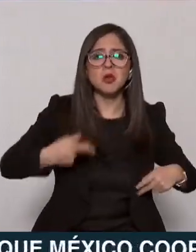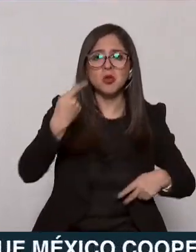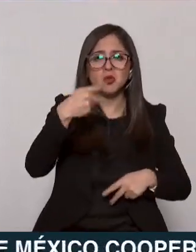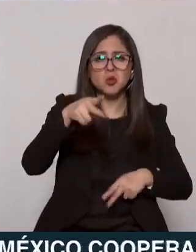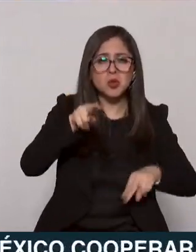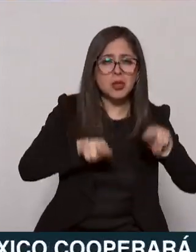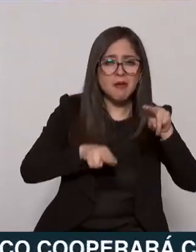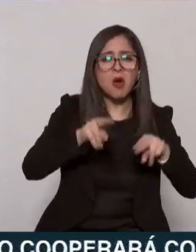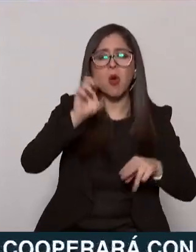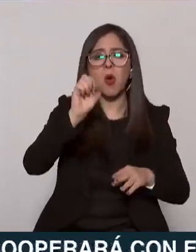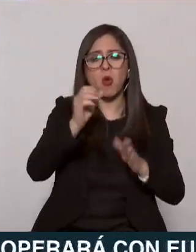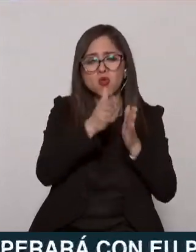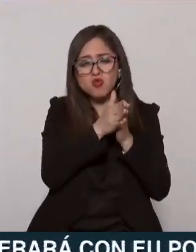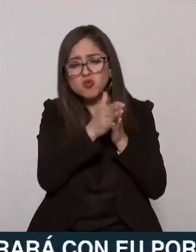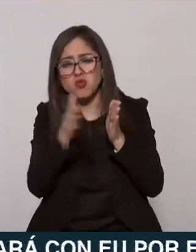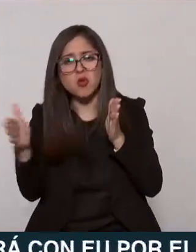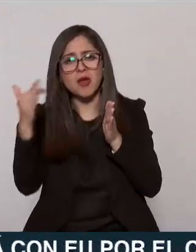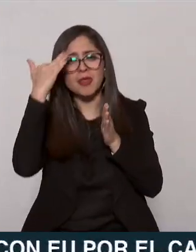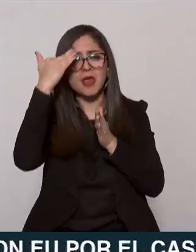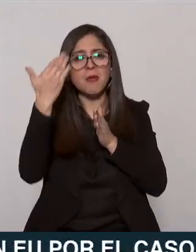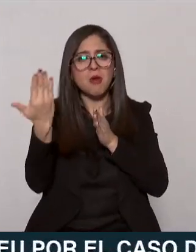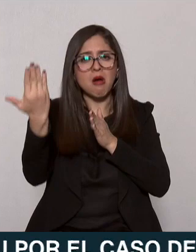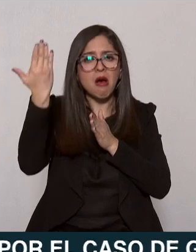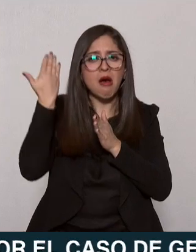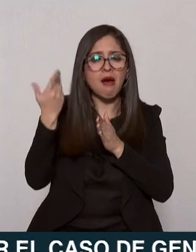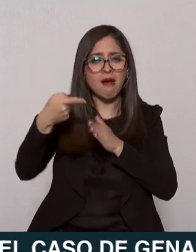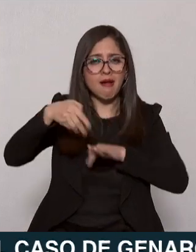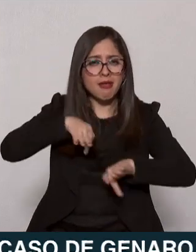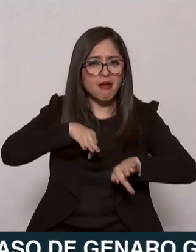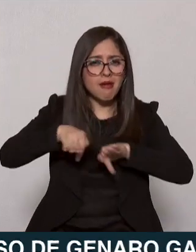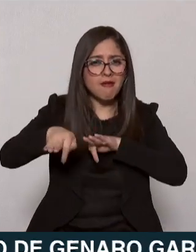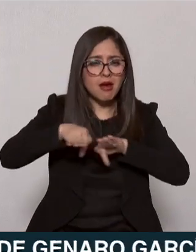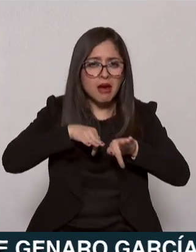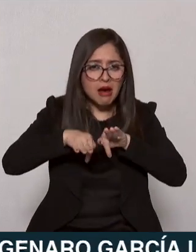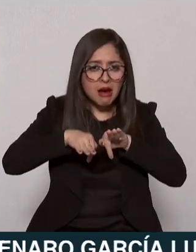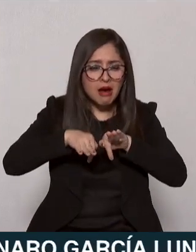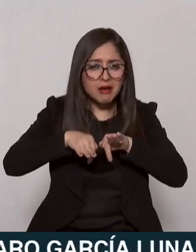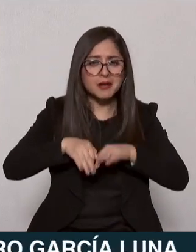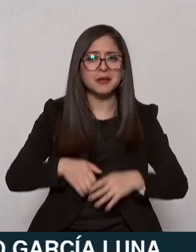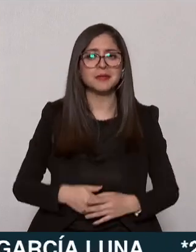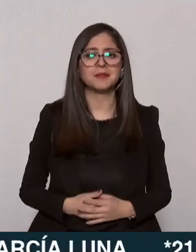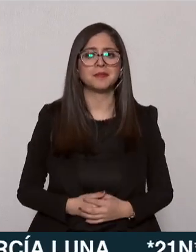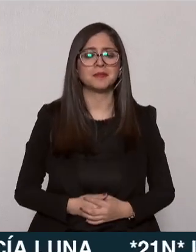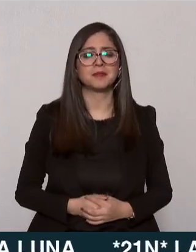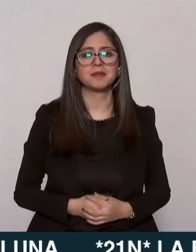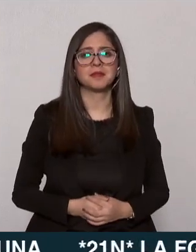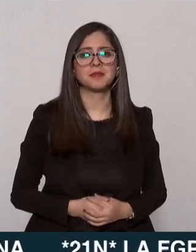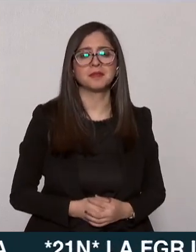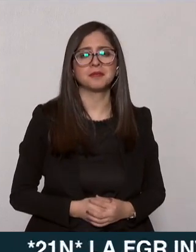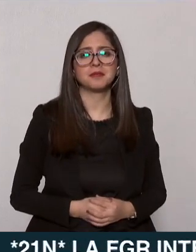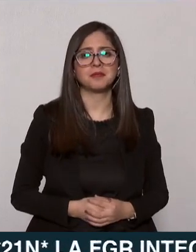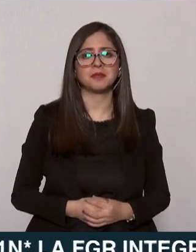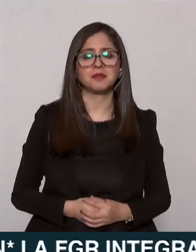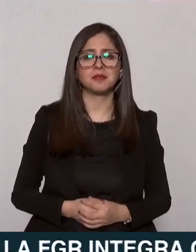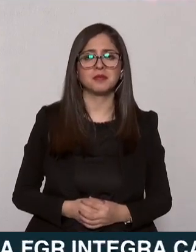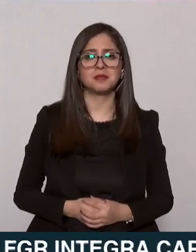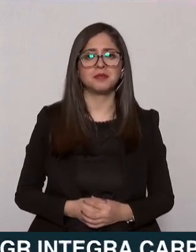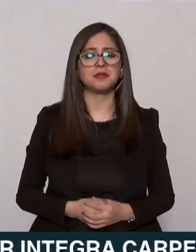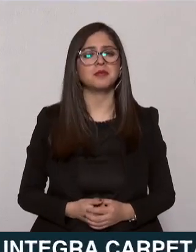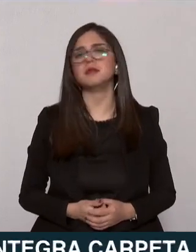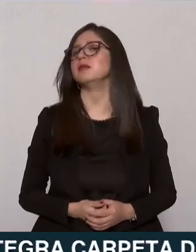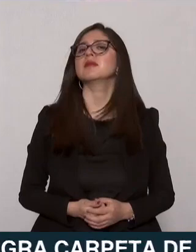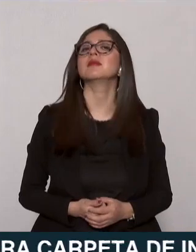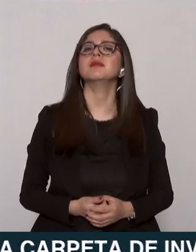los periodos ejecutivos o administrativos que se hayan vivido o en que se hayan desempeñado. Hace un rato, don Juan